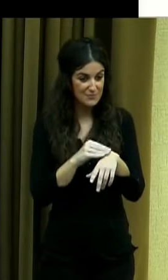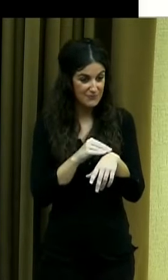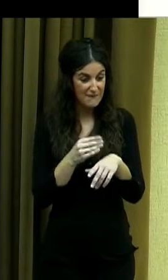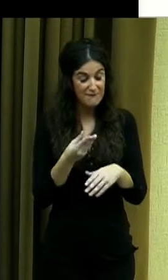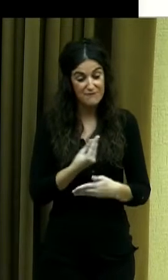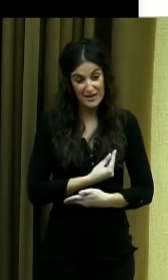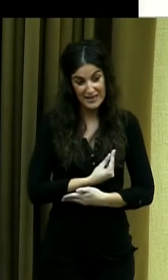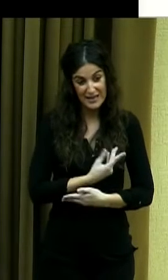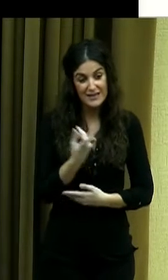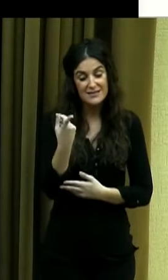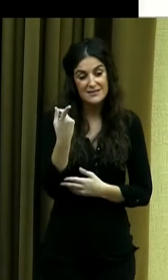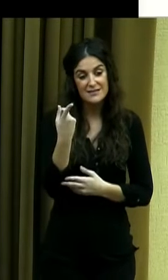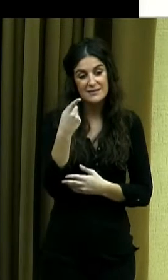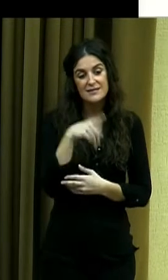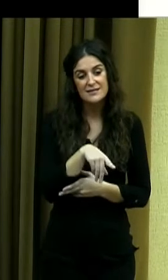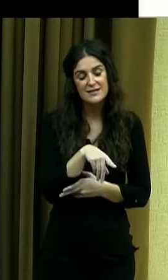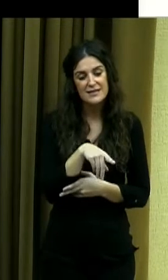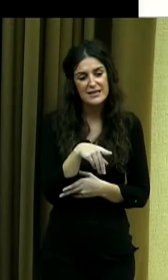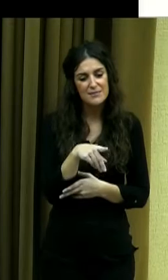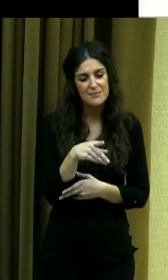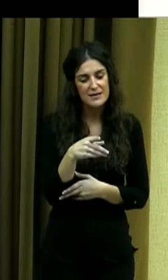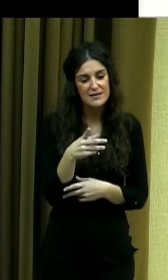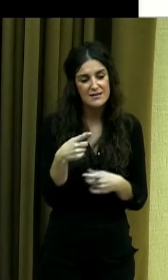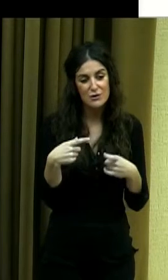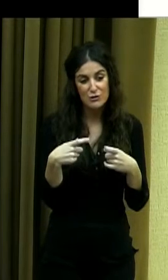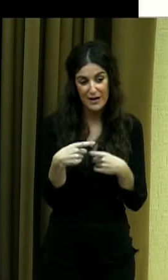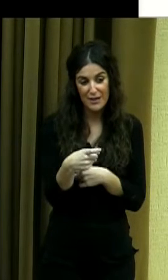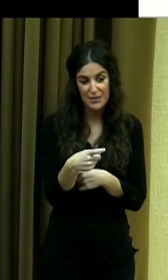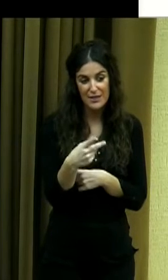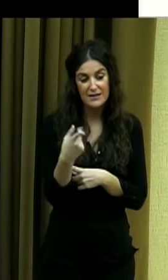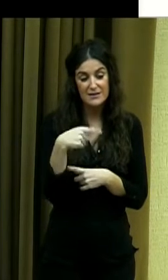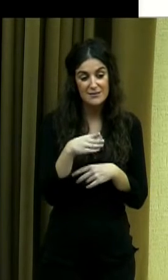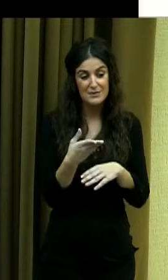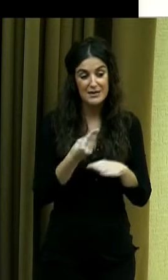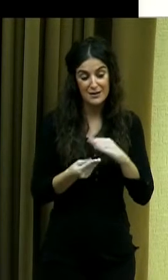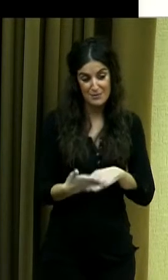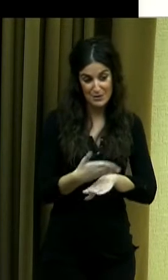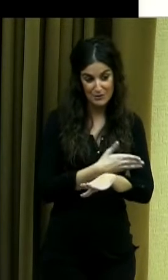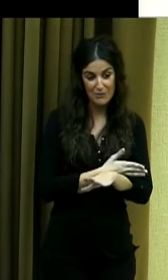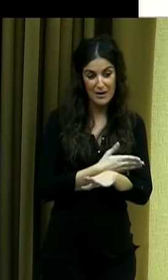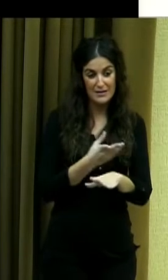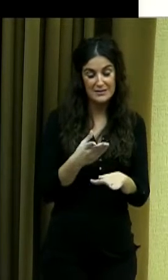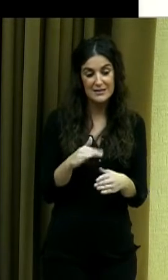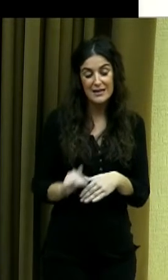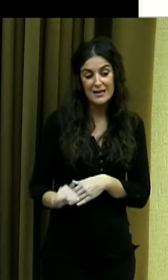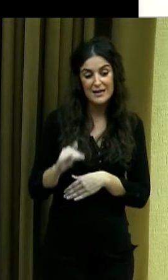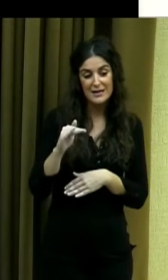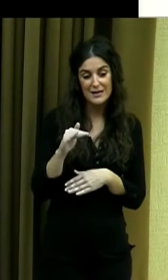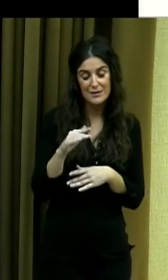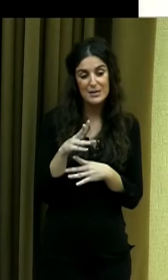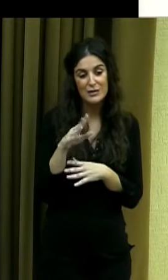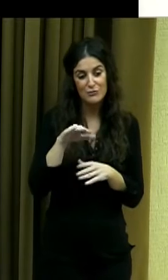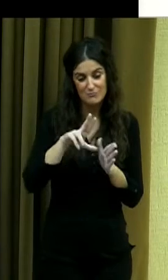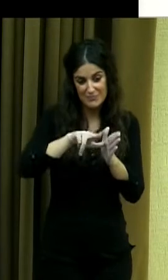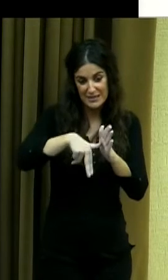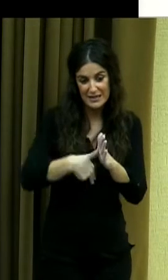cuenta. Los problemas placentarios también son muy importantes, la prematuridad, el crecimiento intrauterino retardado. Y